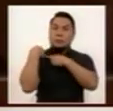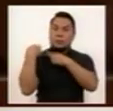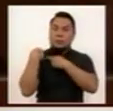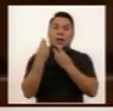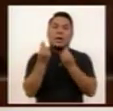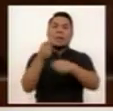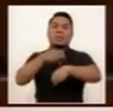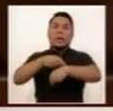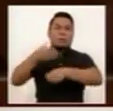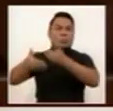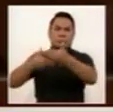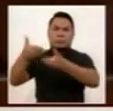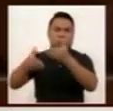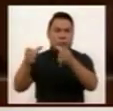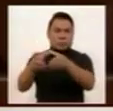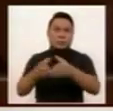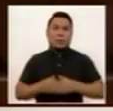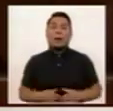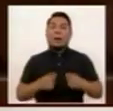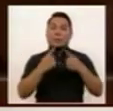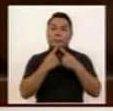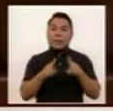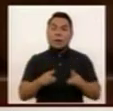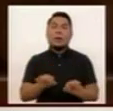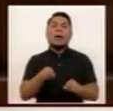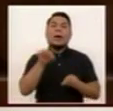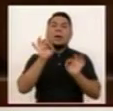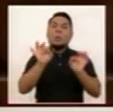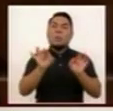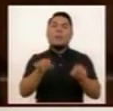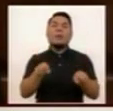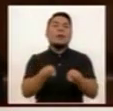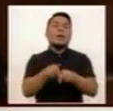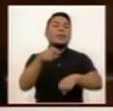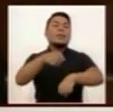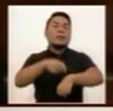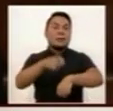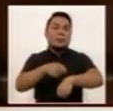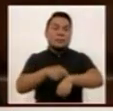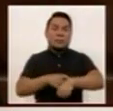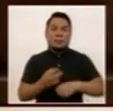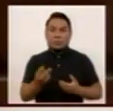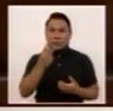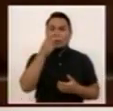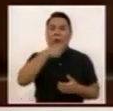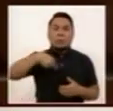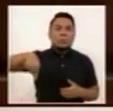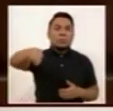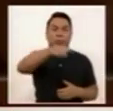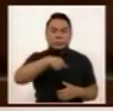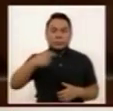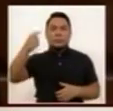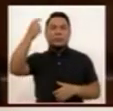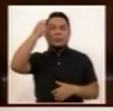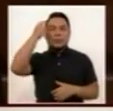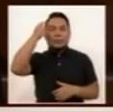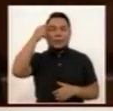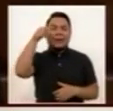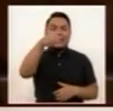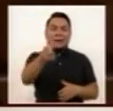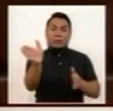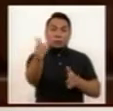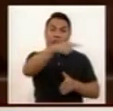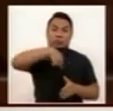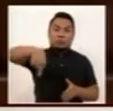celeridad. Pero al mismo tiempo, lo que ha sucedido debe marcar el punto